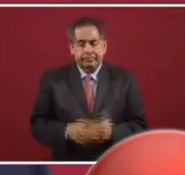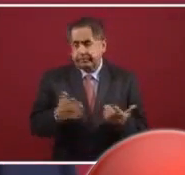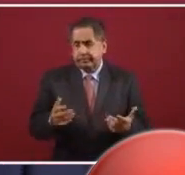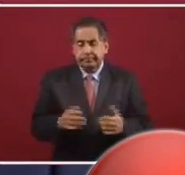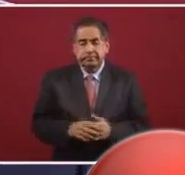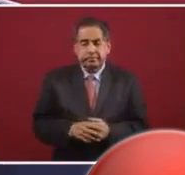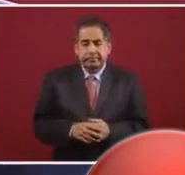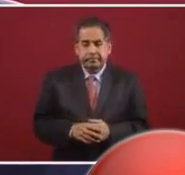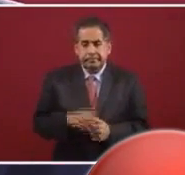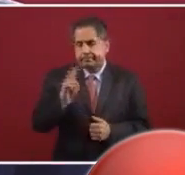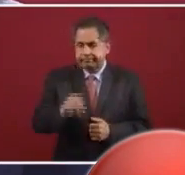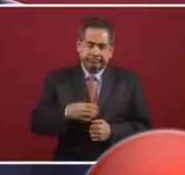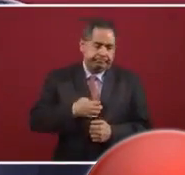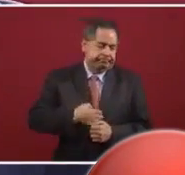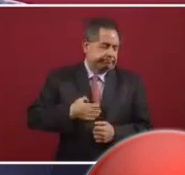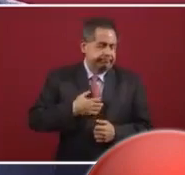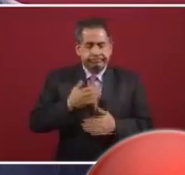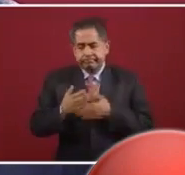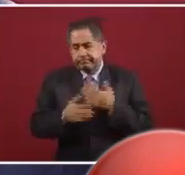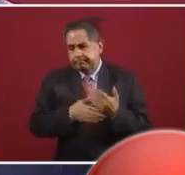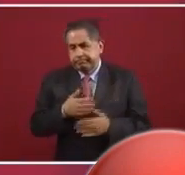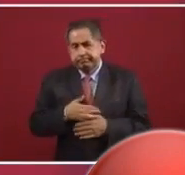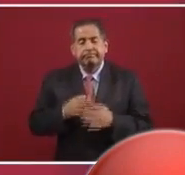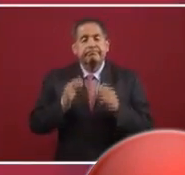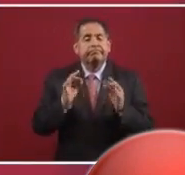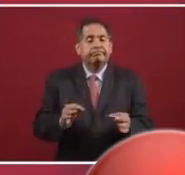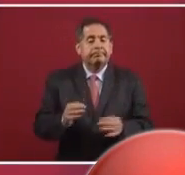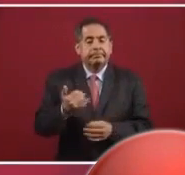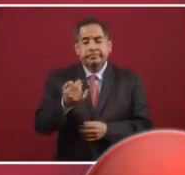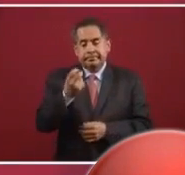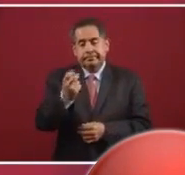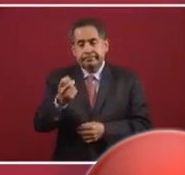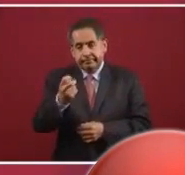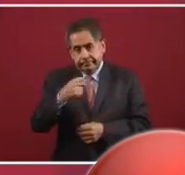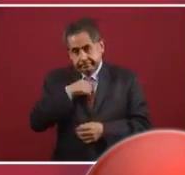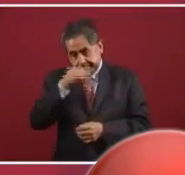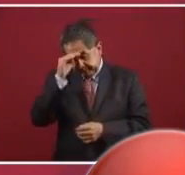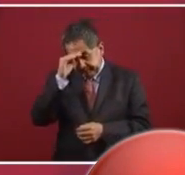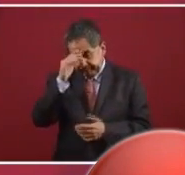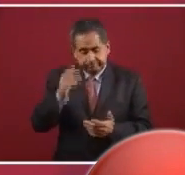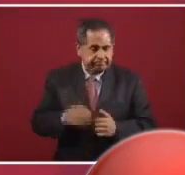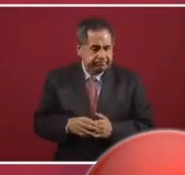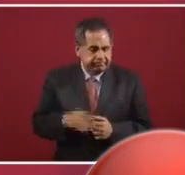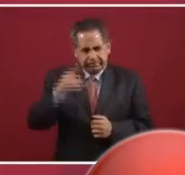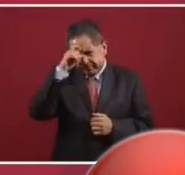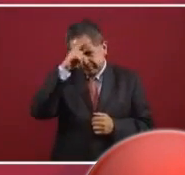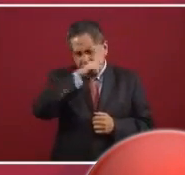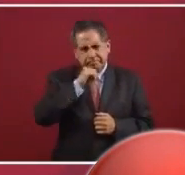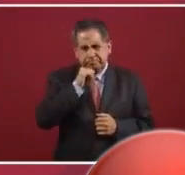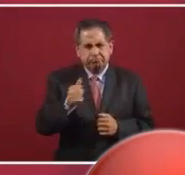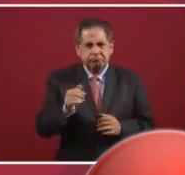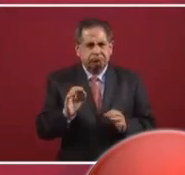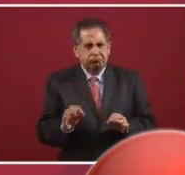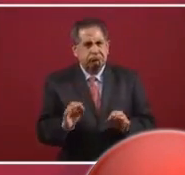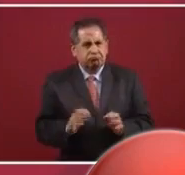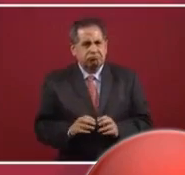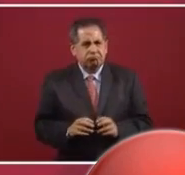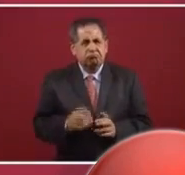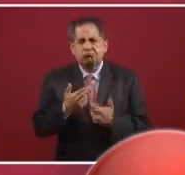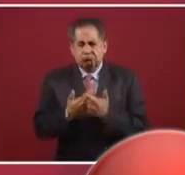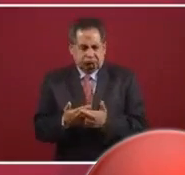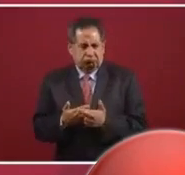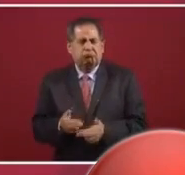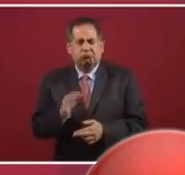Entonces es muy satisfactorio y por eso no es difícil, se